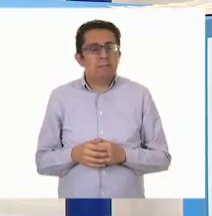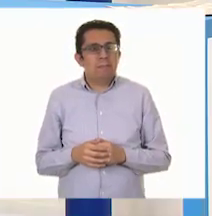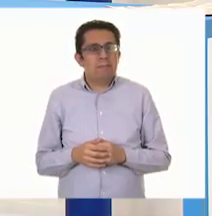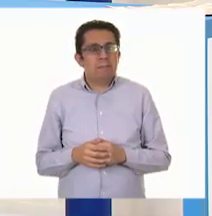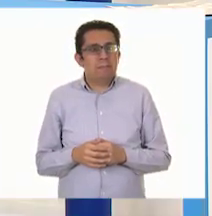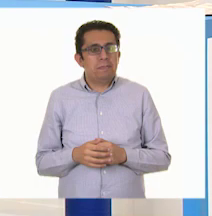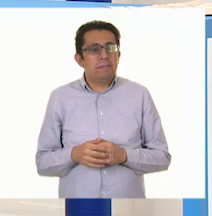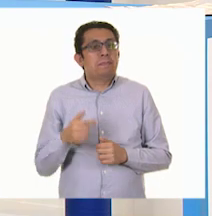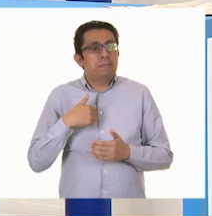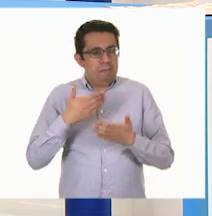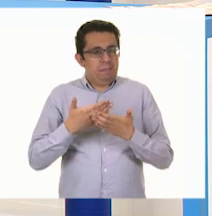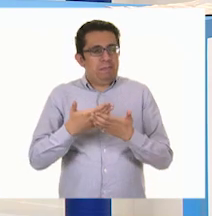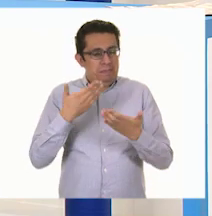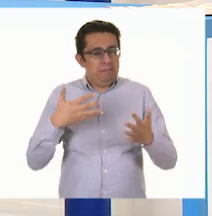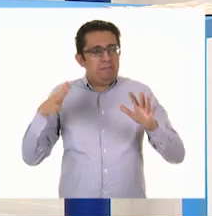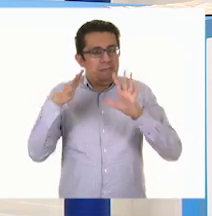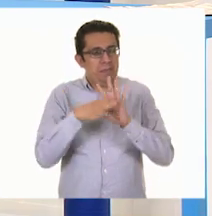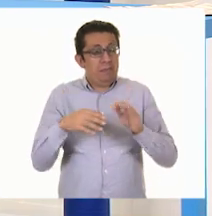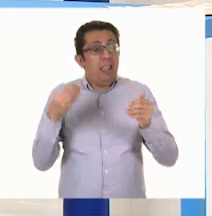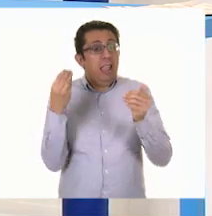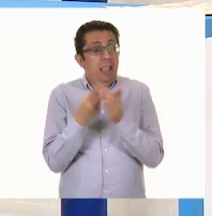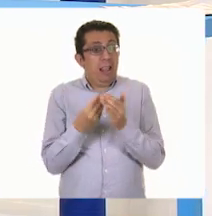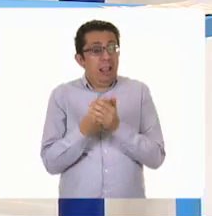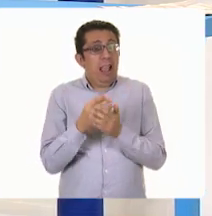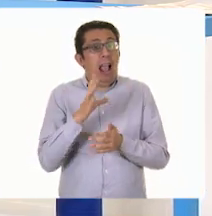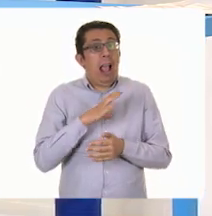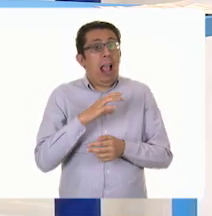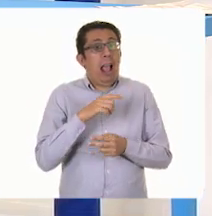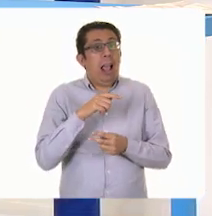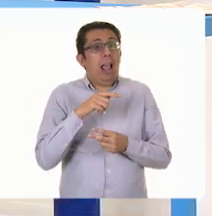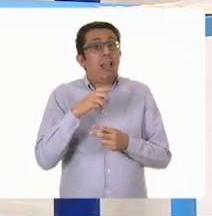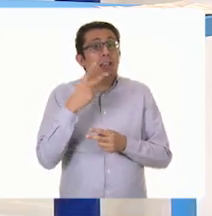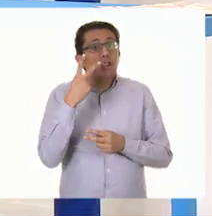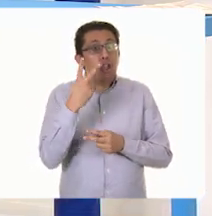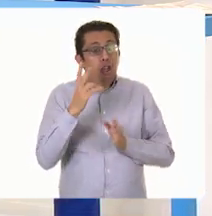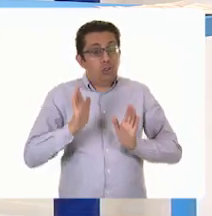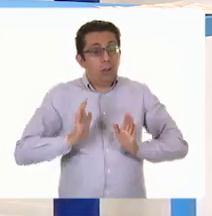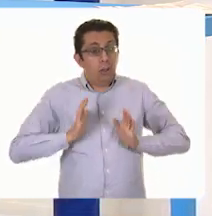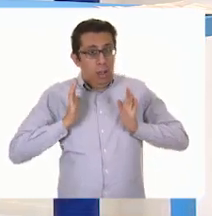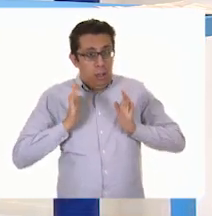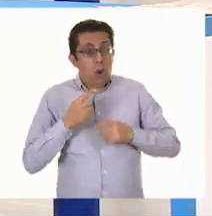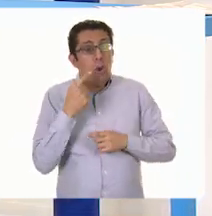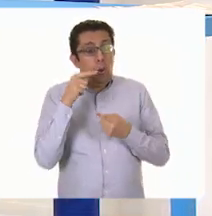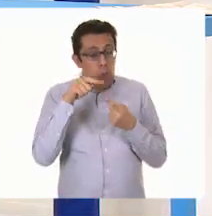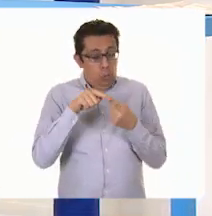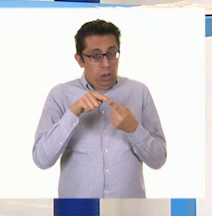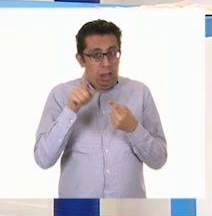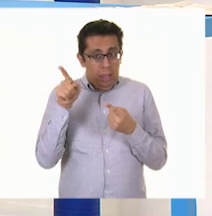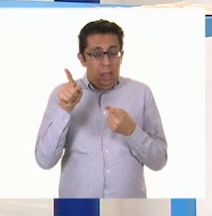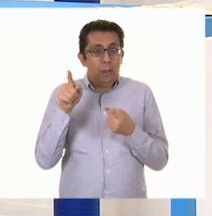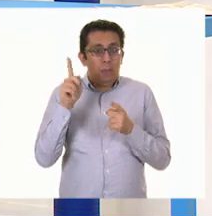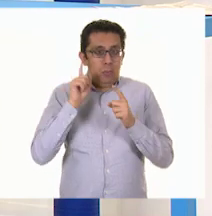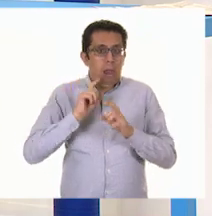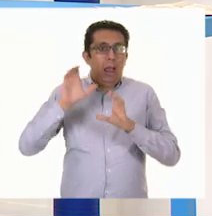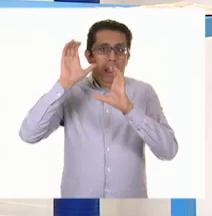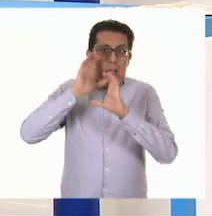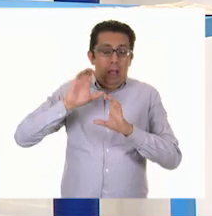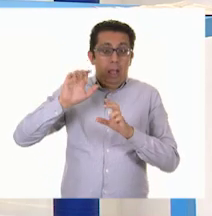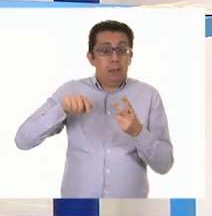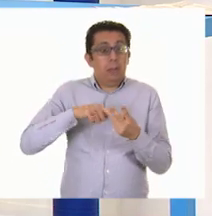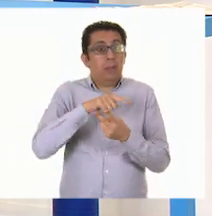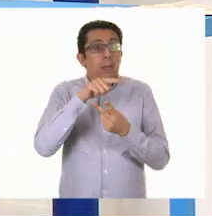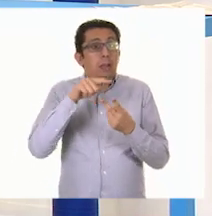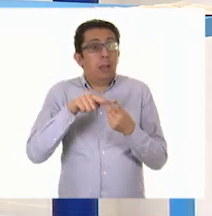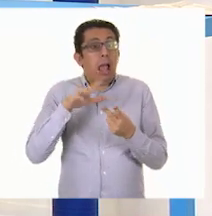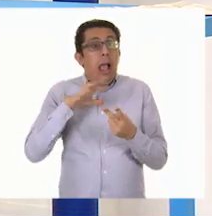Como les había dicho, en esta clase tenemos dos sorpresas. Ya tuvimos una, que fue nuestra cantante de soprano, y tenemos también a